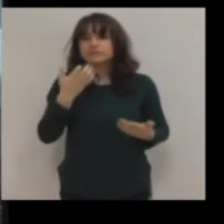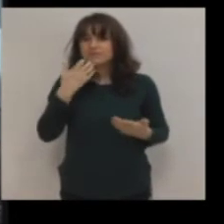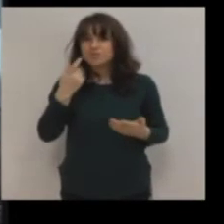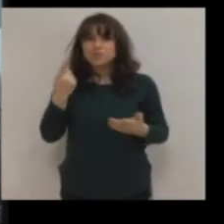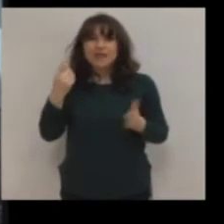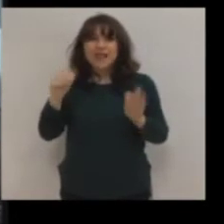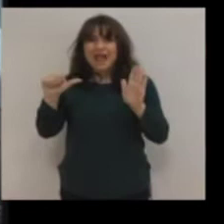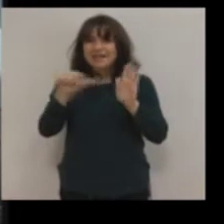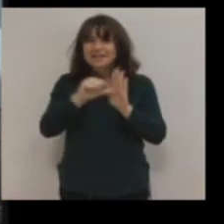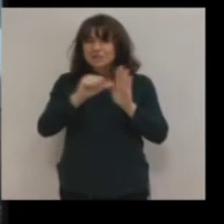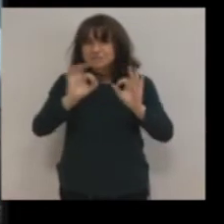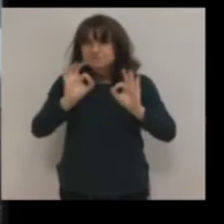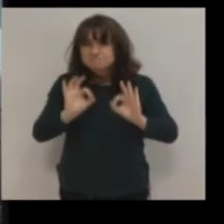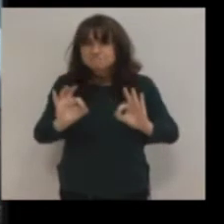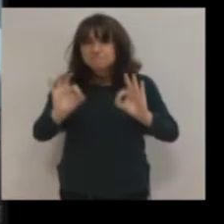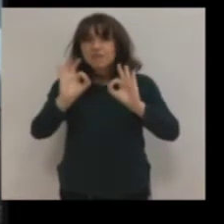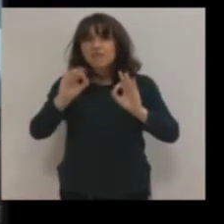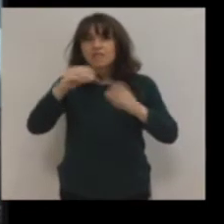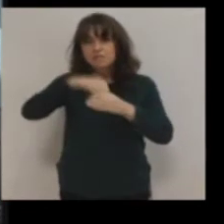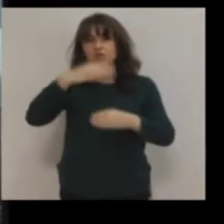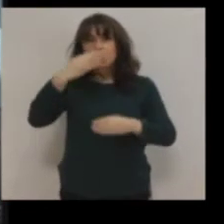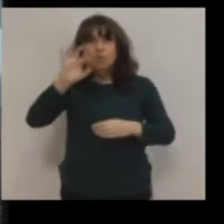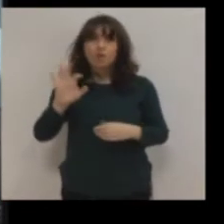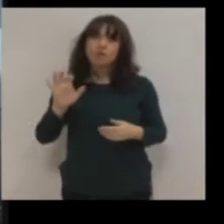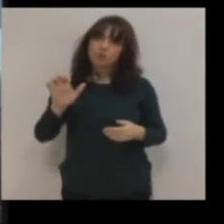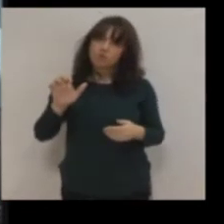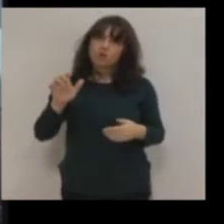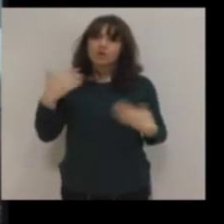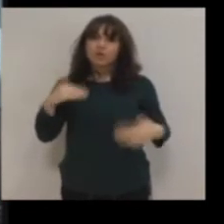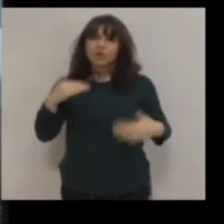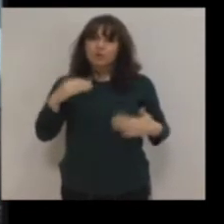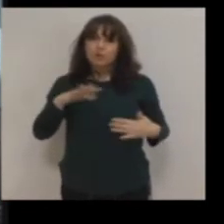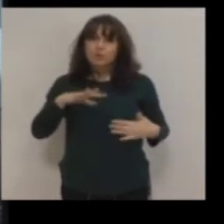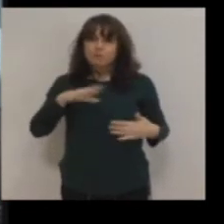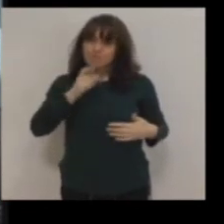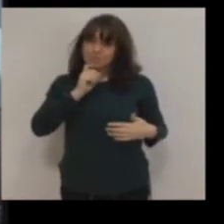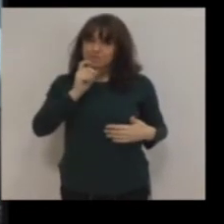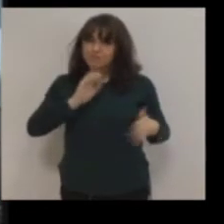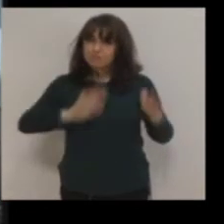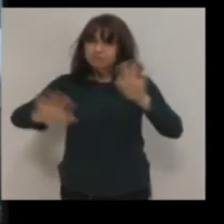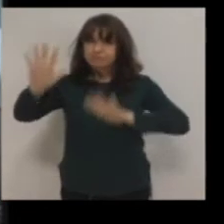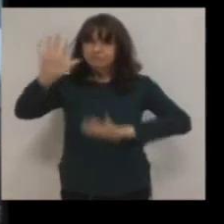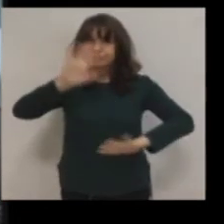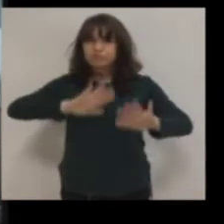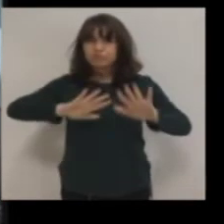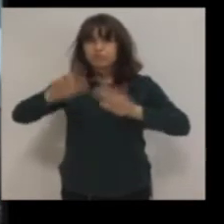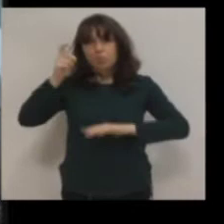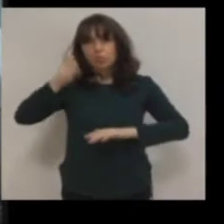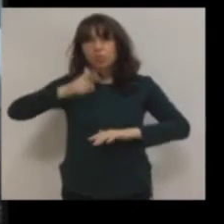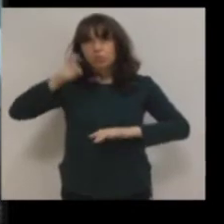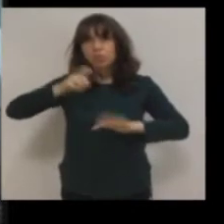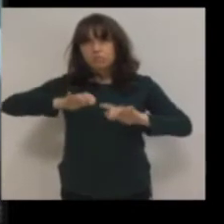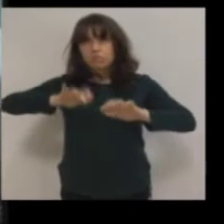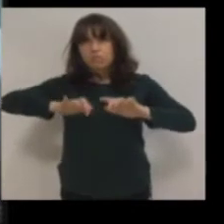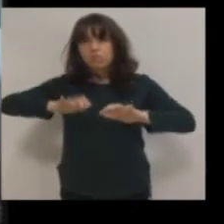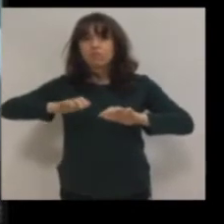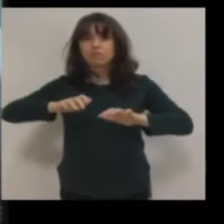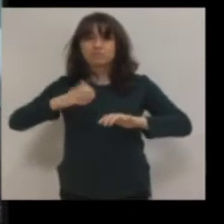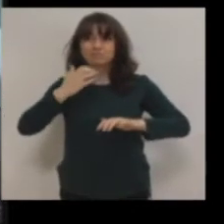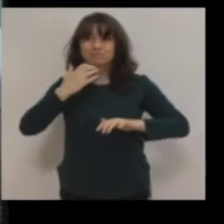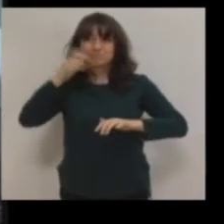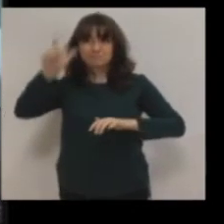quieras leer en un BOE puede ser muy muy complicado o puede llevar mucho más tiempo que una persona sin ningún